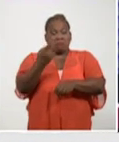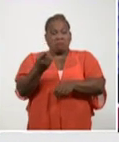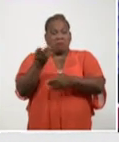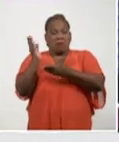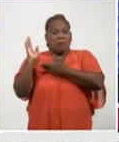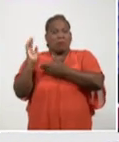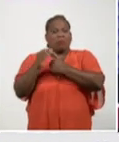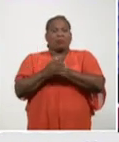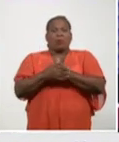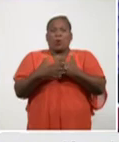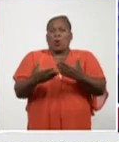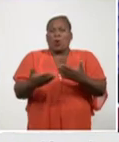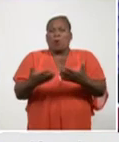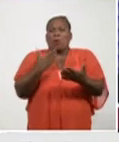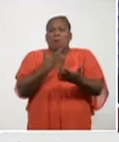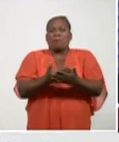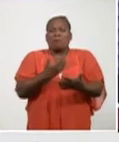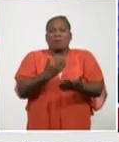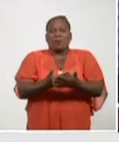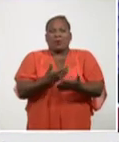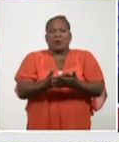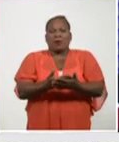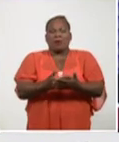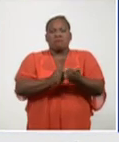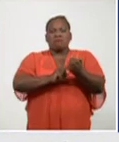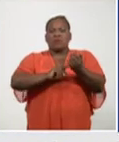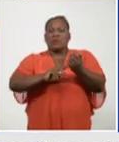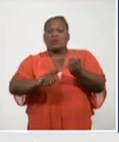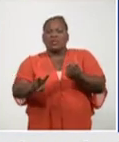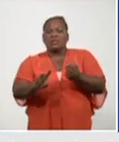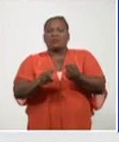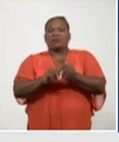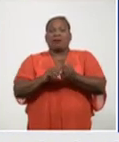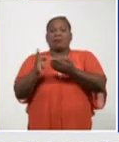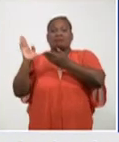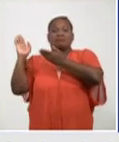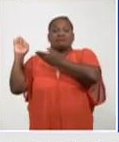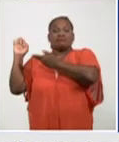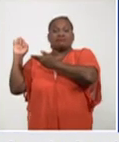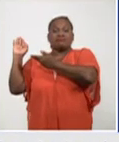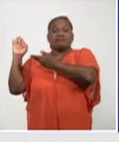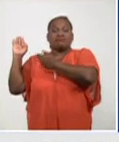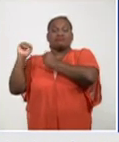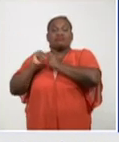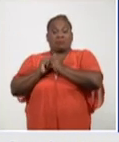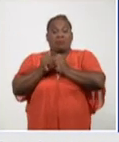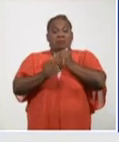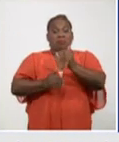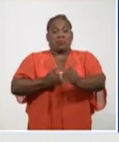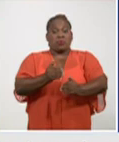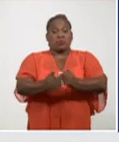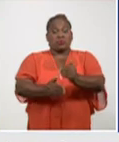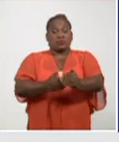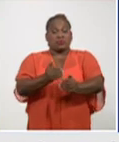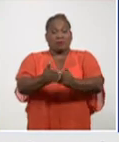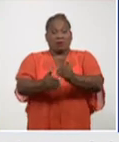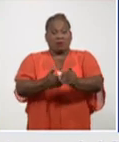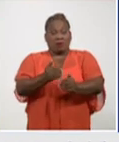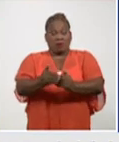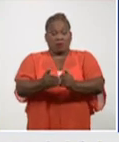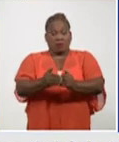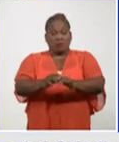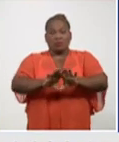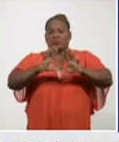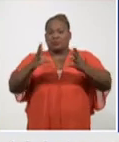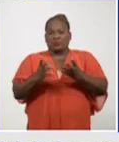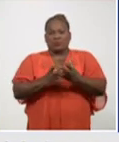las muestras por provincias y territorios, bueno, se procesaron de todos los